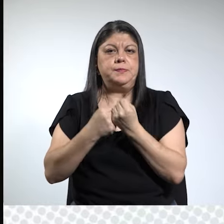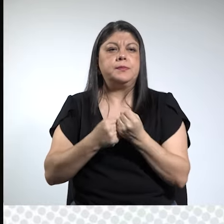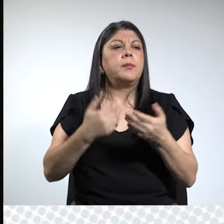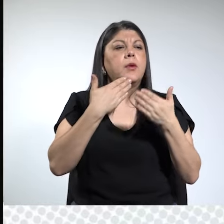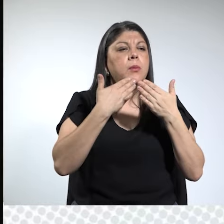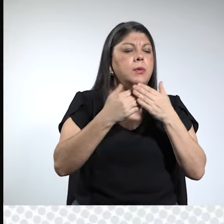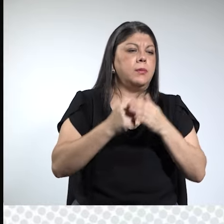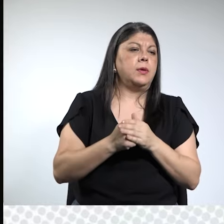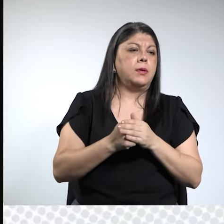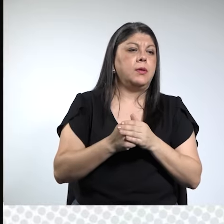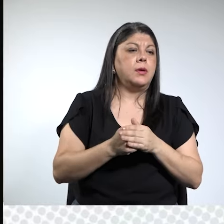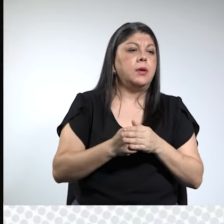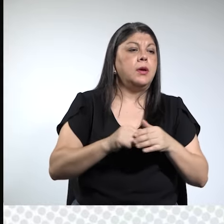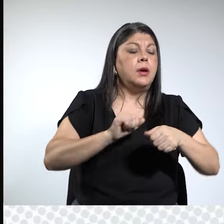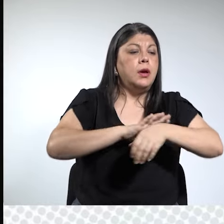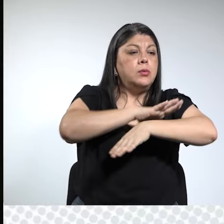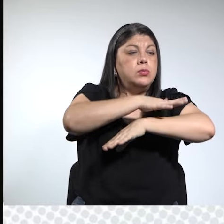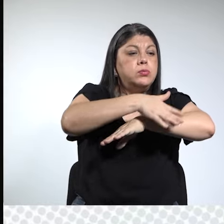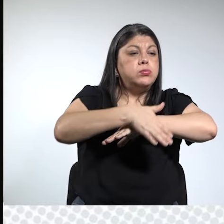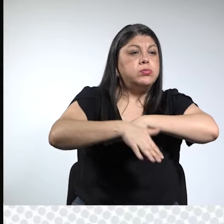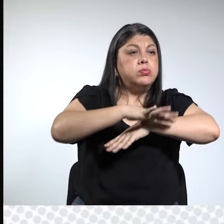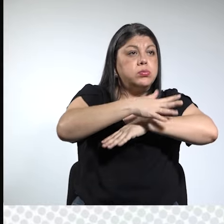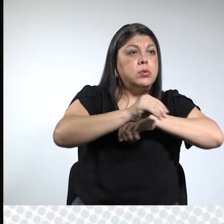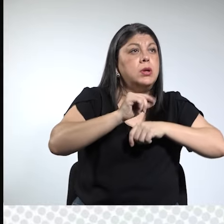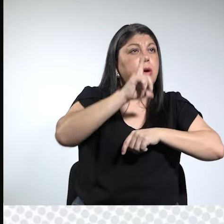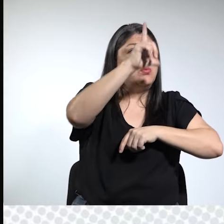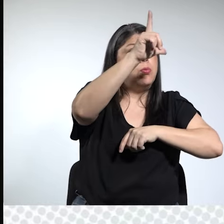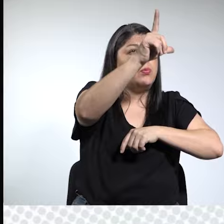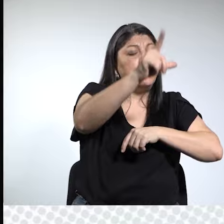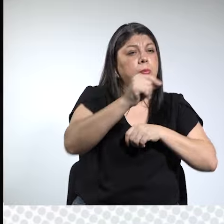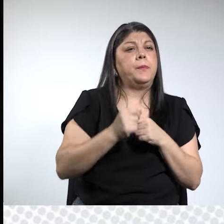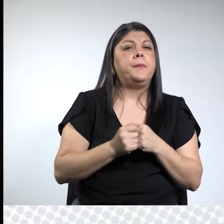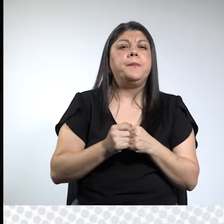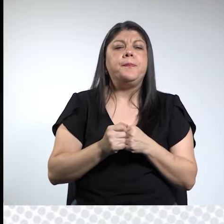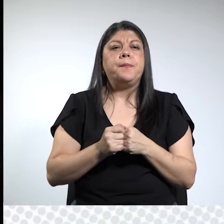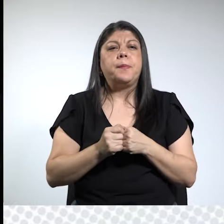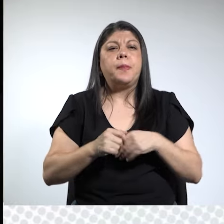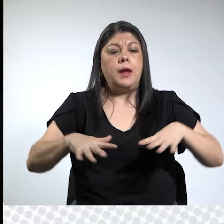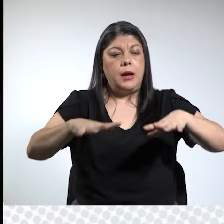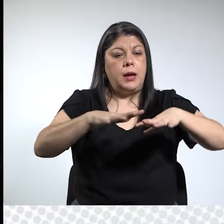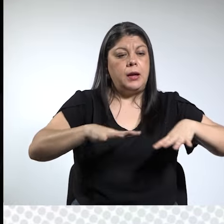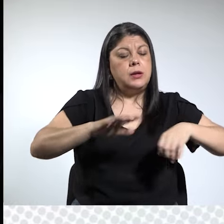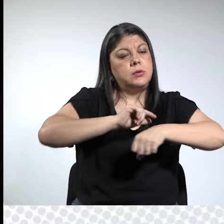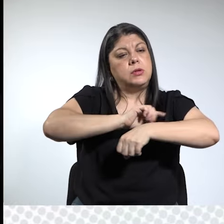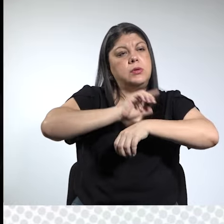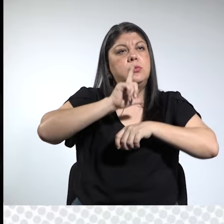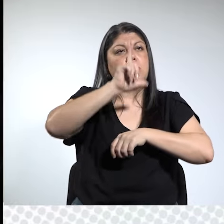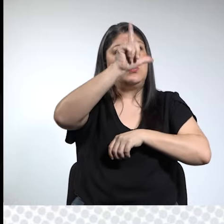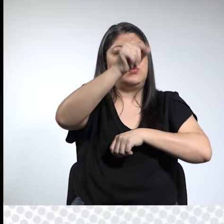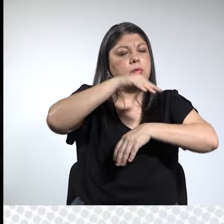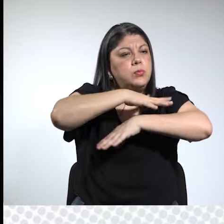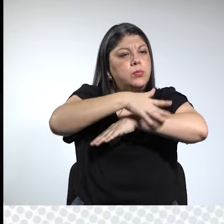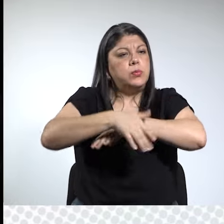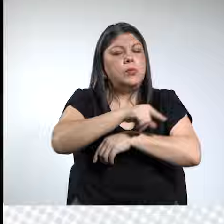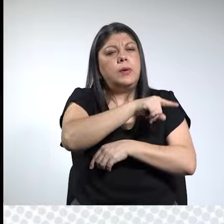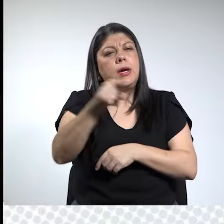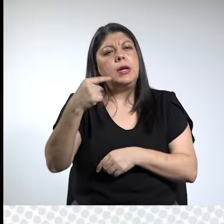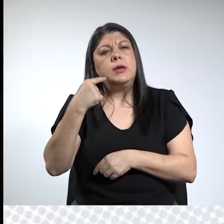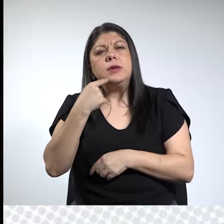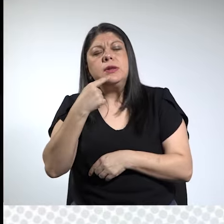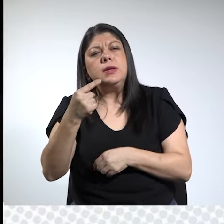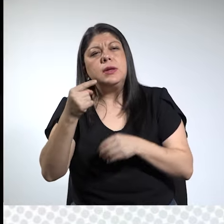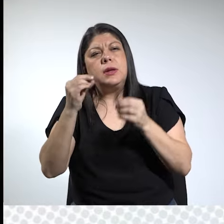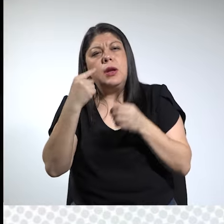Muy bien. Las zonas rurales y costeras, en las zonas rurales y costeras, perdón, pareciera que la